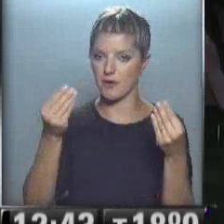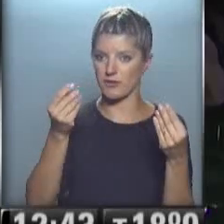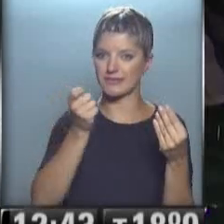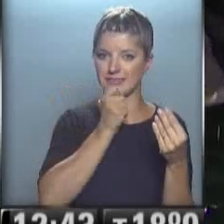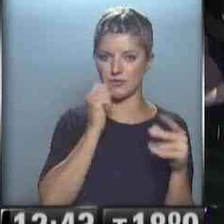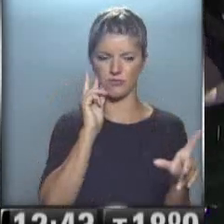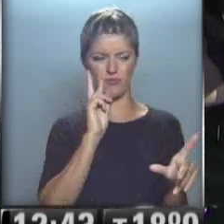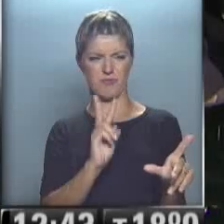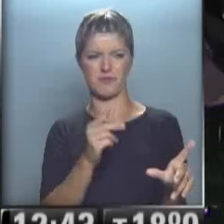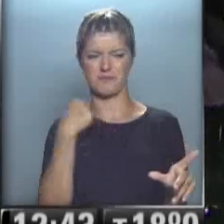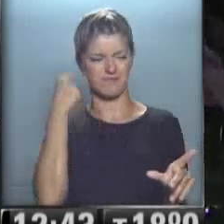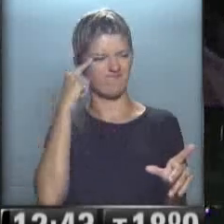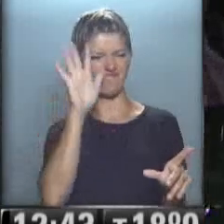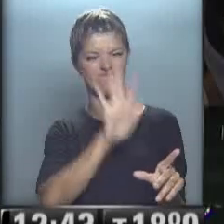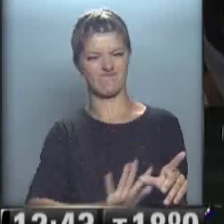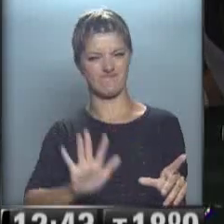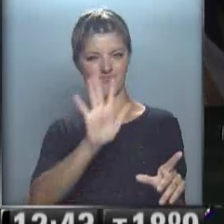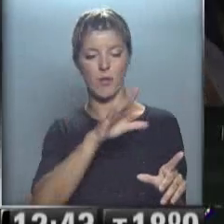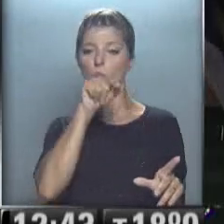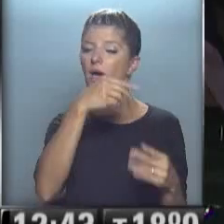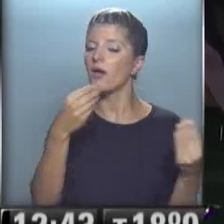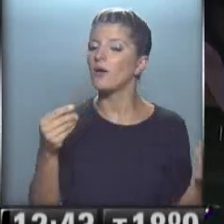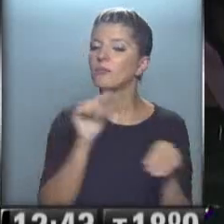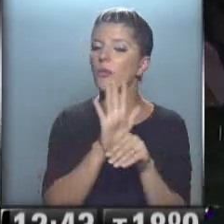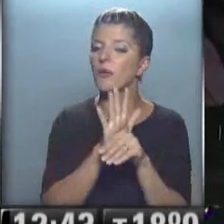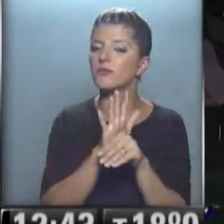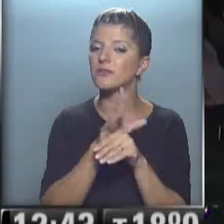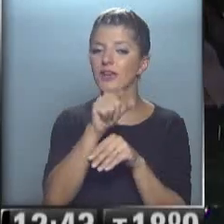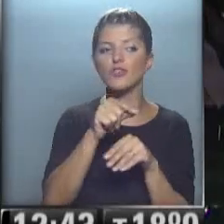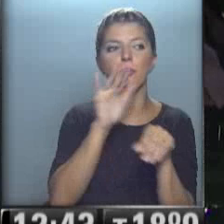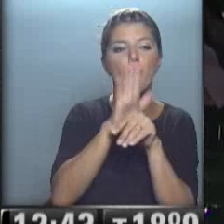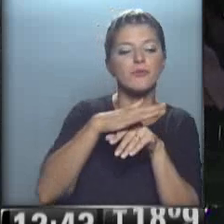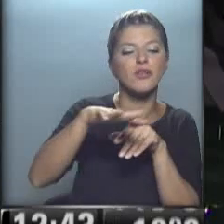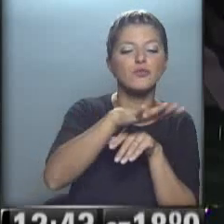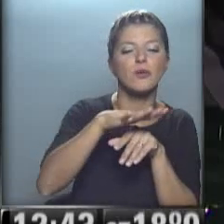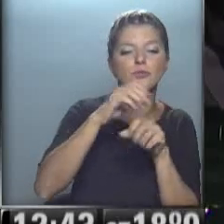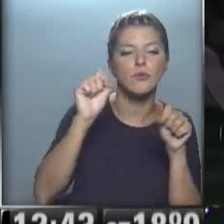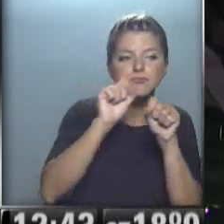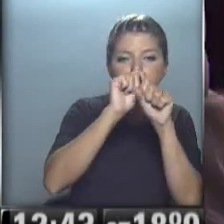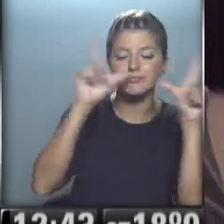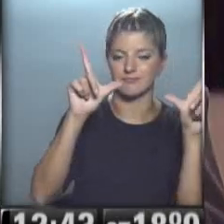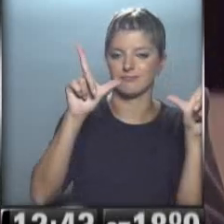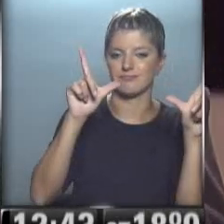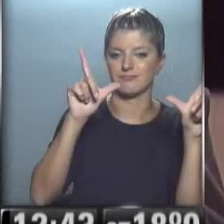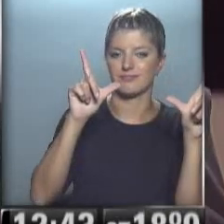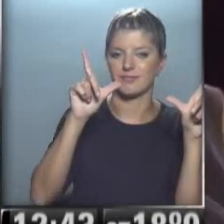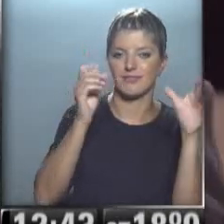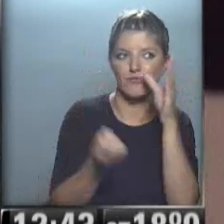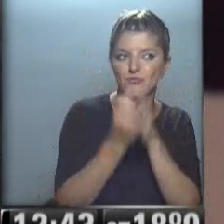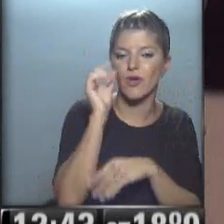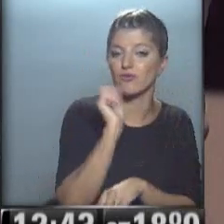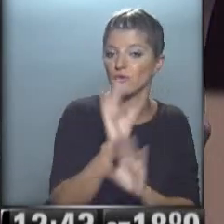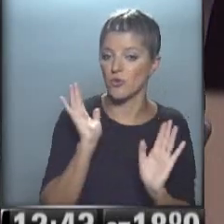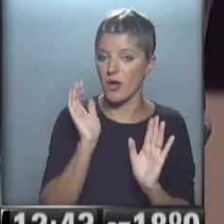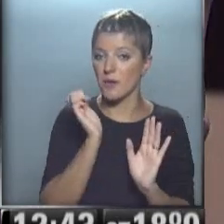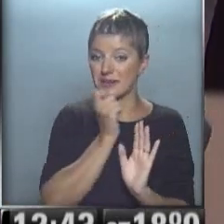ser creíble porque está jugando a eh crear determinada realidad en ese país